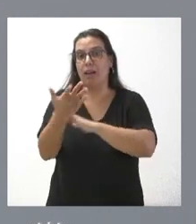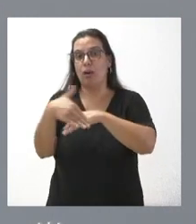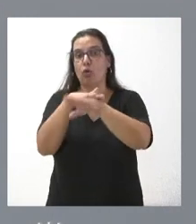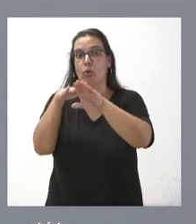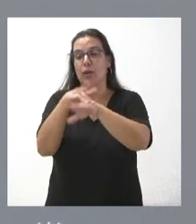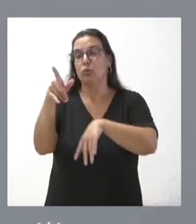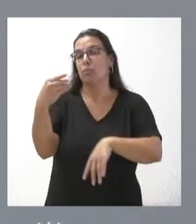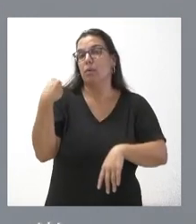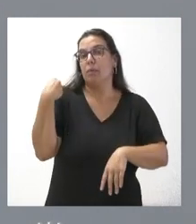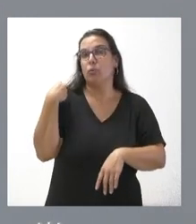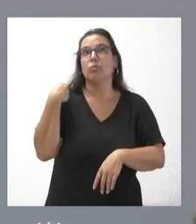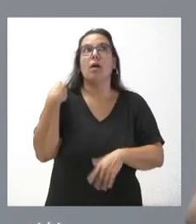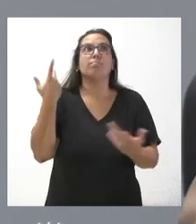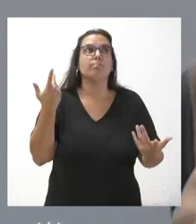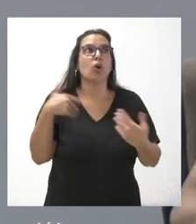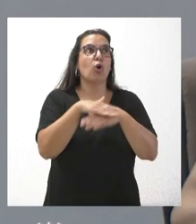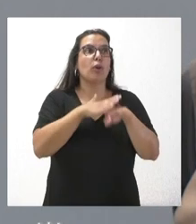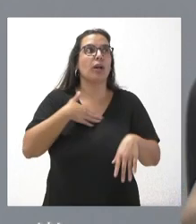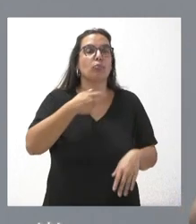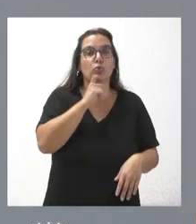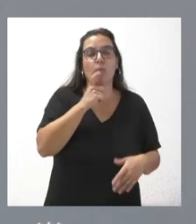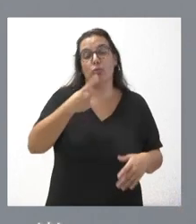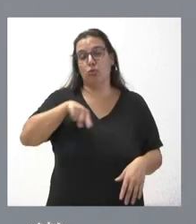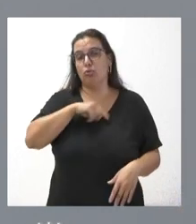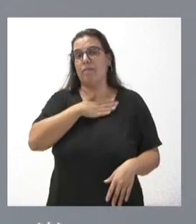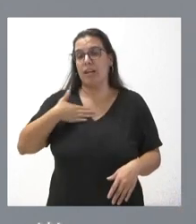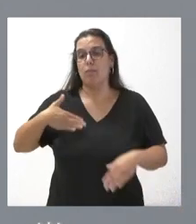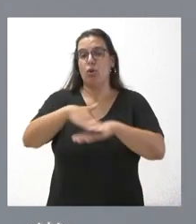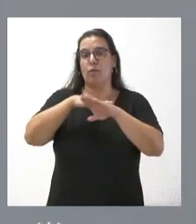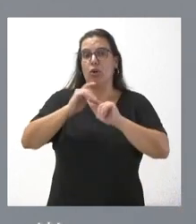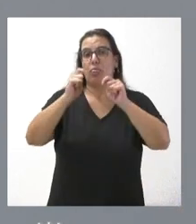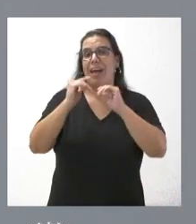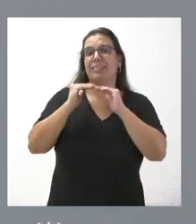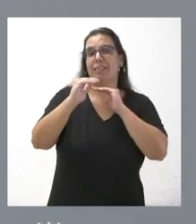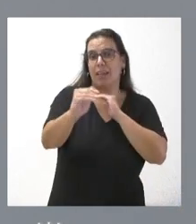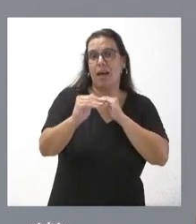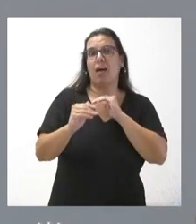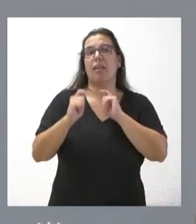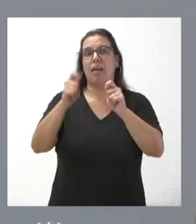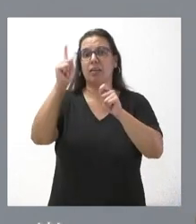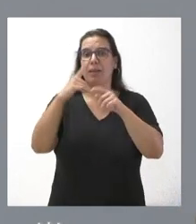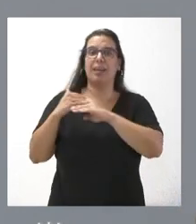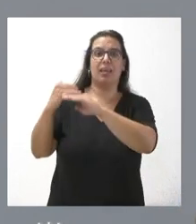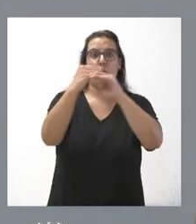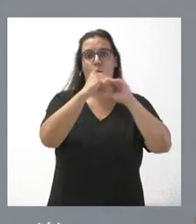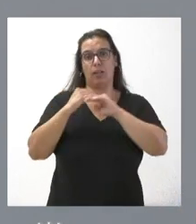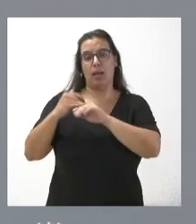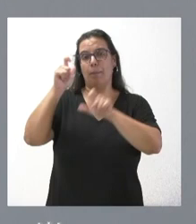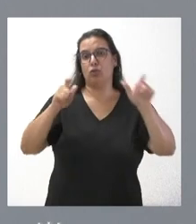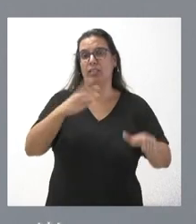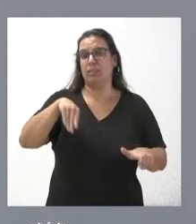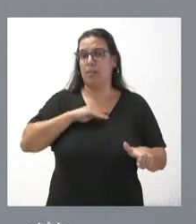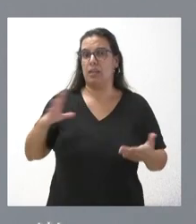cómo queríamos que fuera este Gobierno. Pues queríamos que fuera un Gobierno que generara estabilidad y que generara igualdad entre todos los